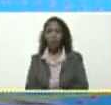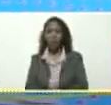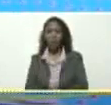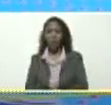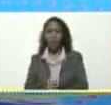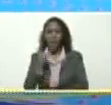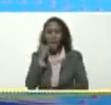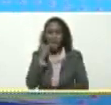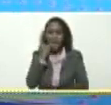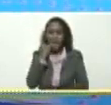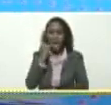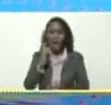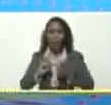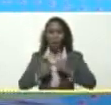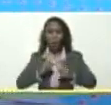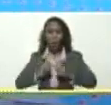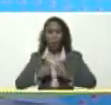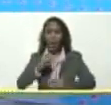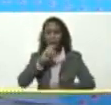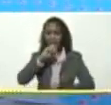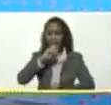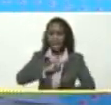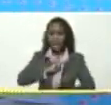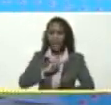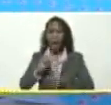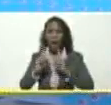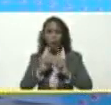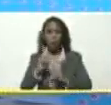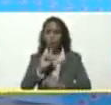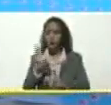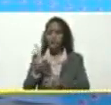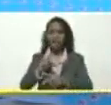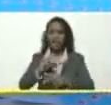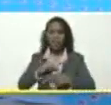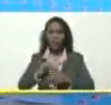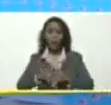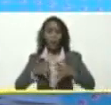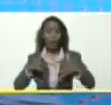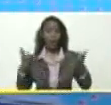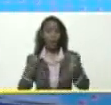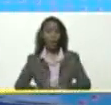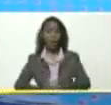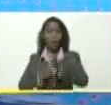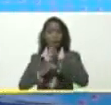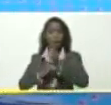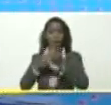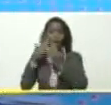las envidias de quienes no aceptaban su grandeza, su liderazgo,